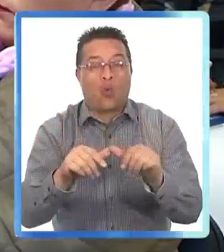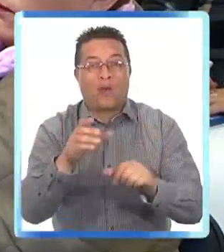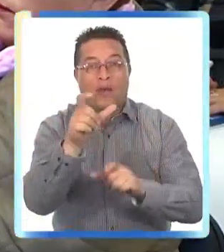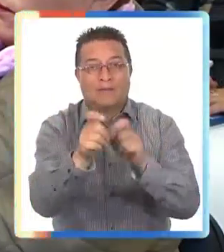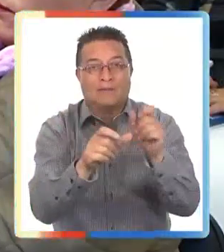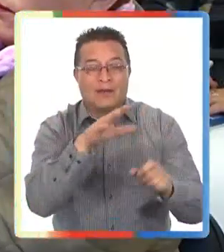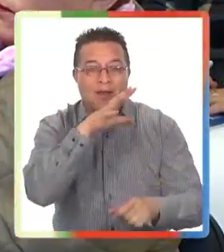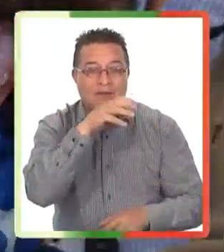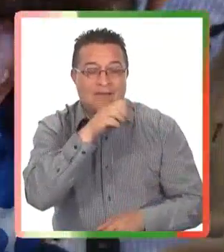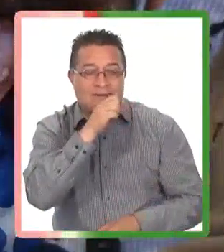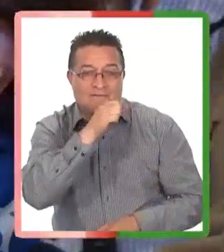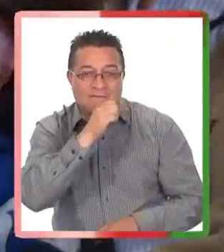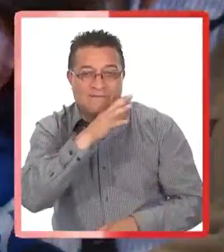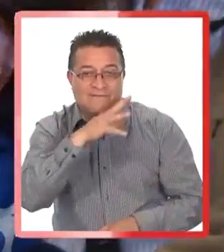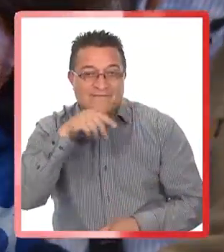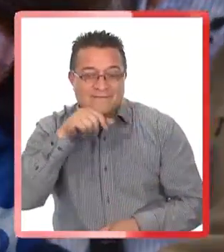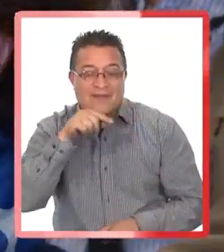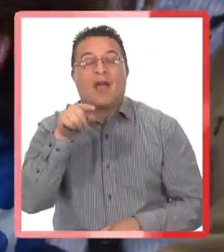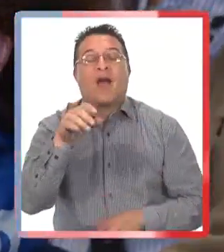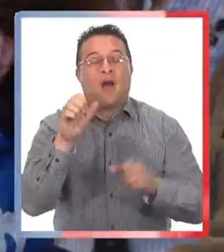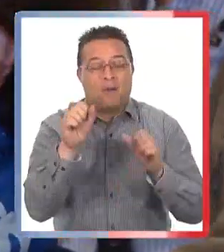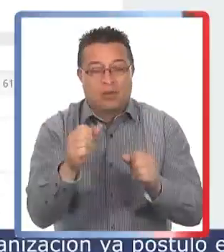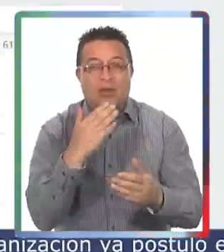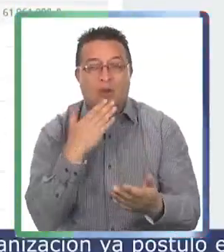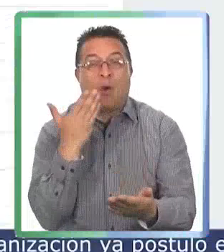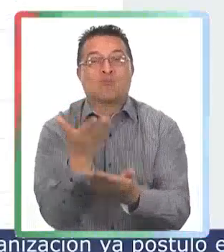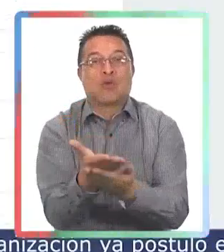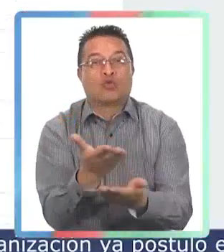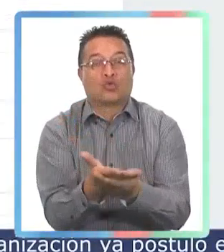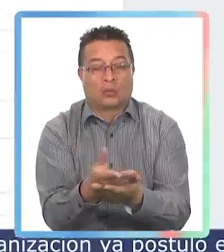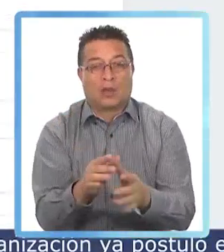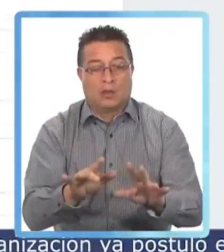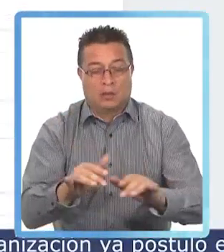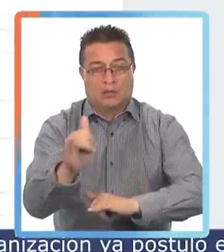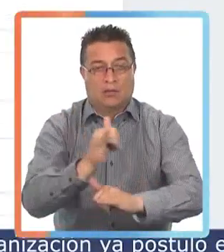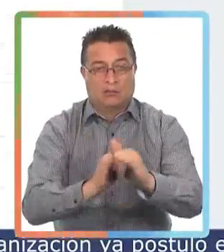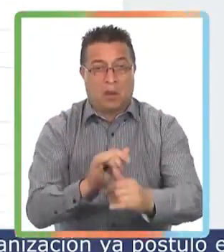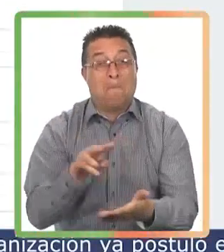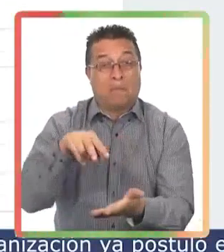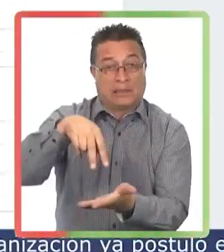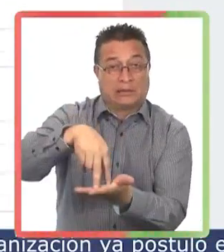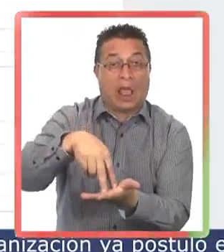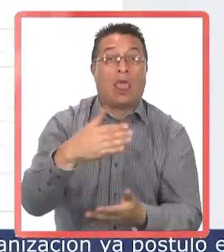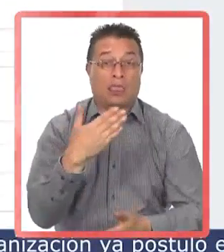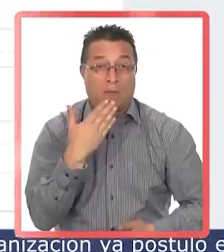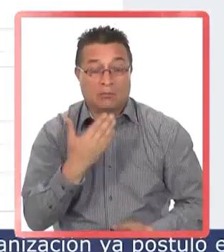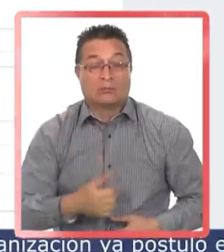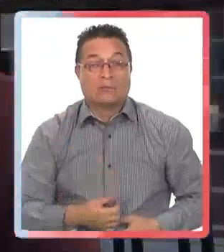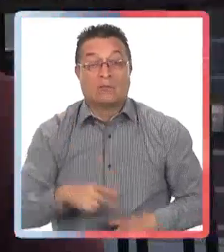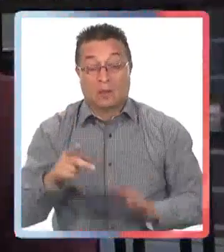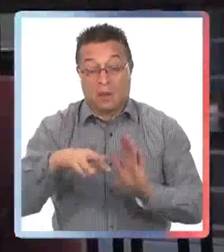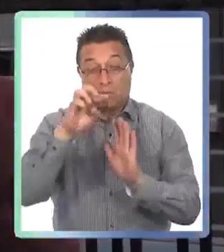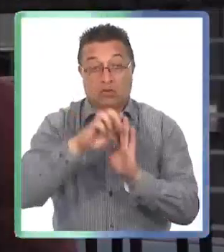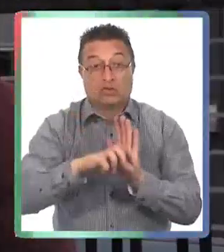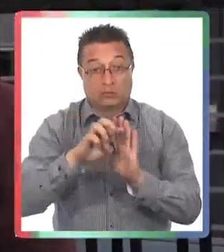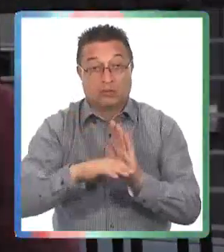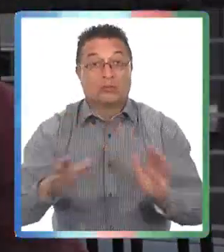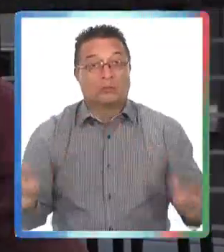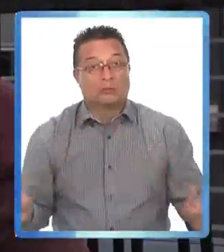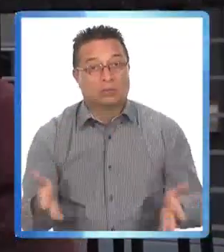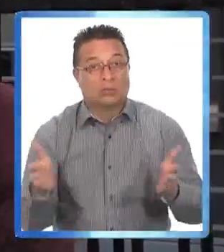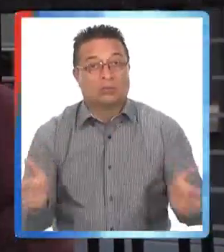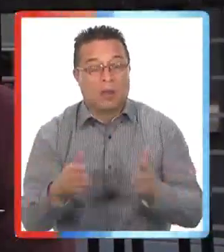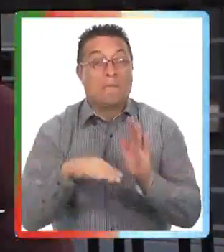de personas mayores, quienes pueden realizar sus postulaciones de forma digital y presencial. Estos proyectos son